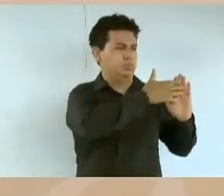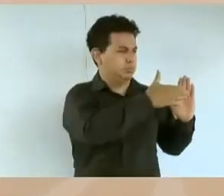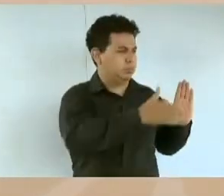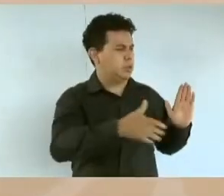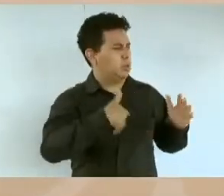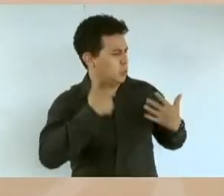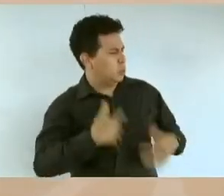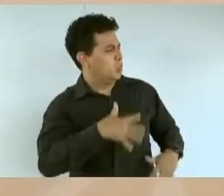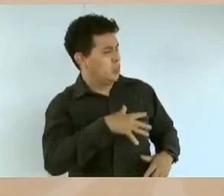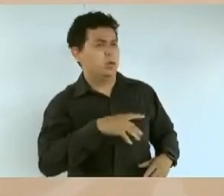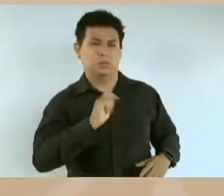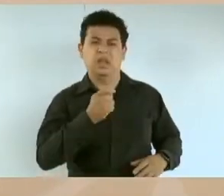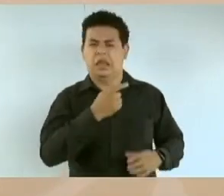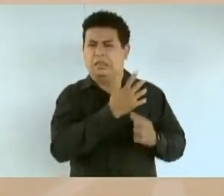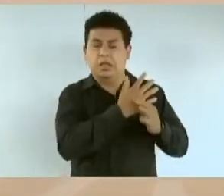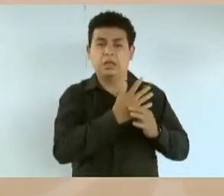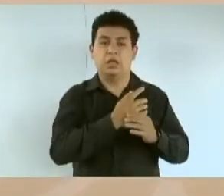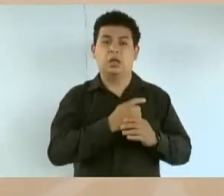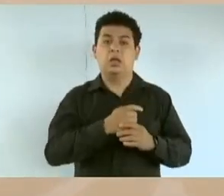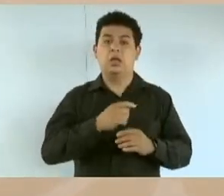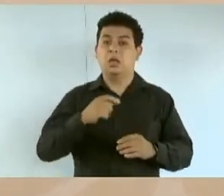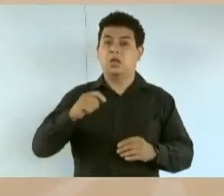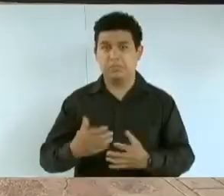todo, sin el pueblo nada.